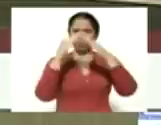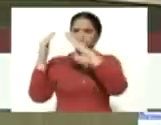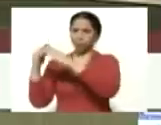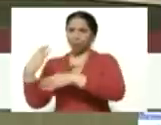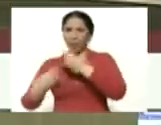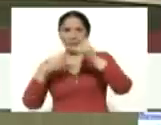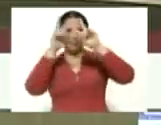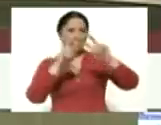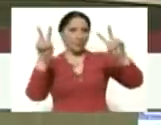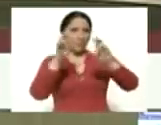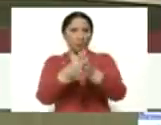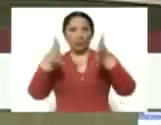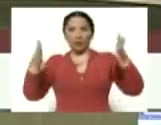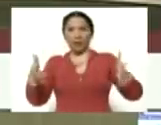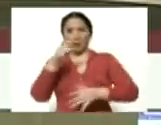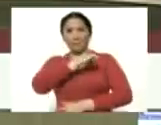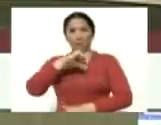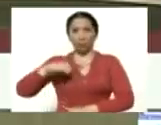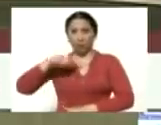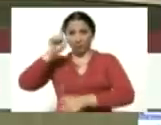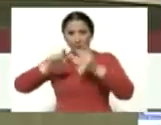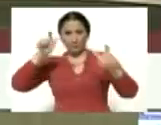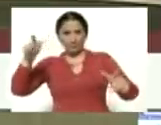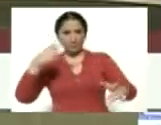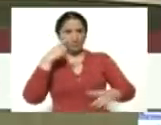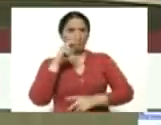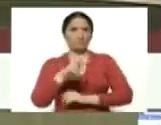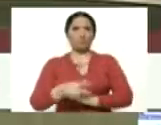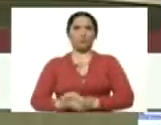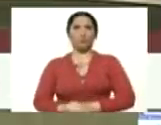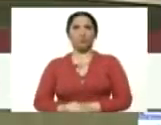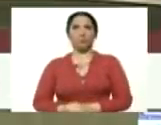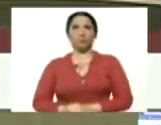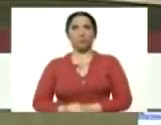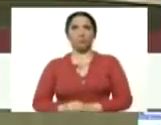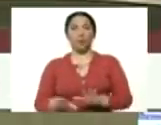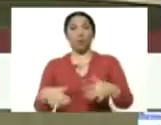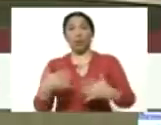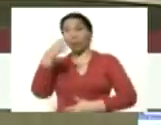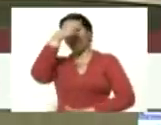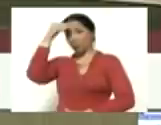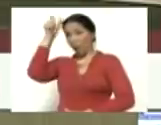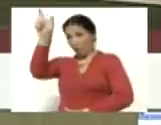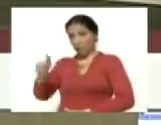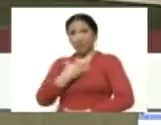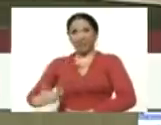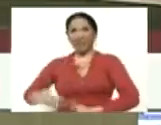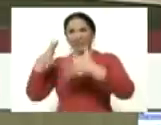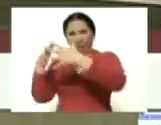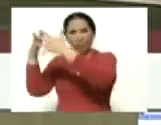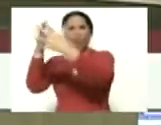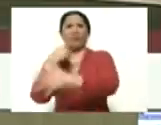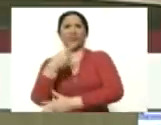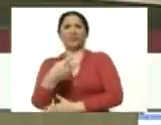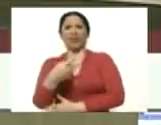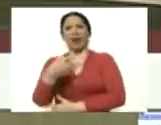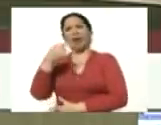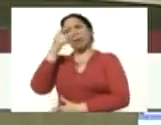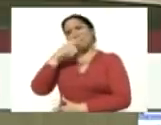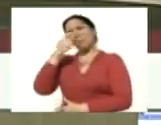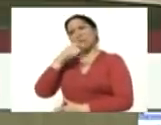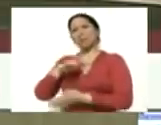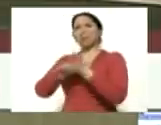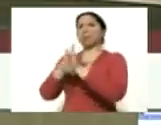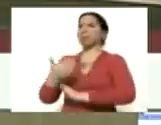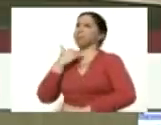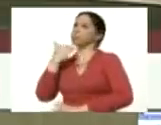hacer un despistaje amplio y personalizado. Cuando Donald Trump decía que el virus desaparecería